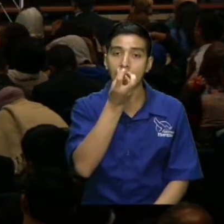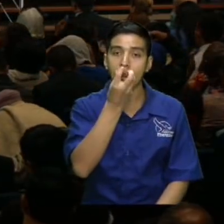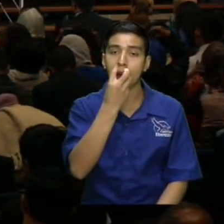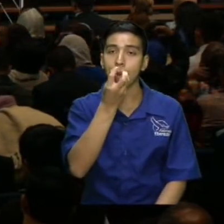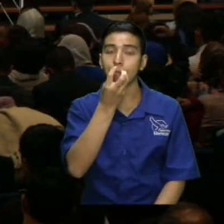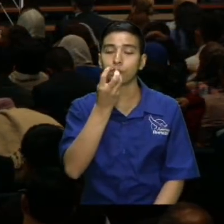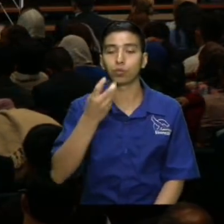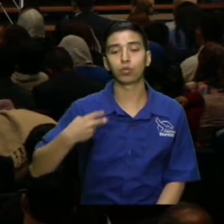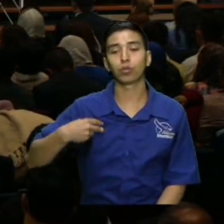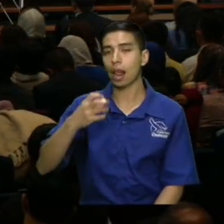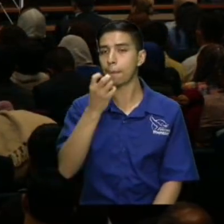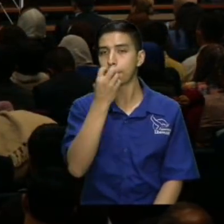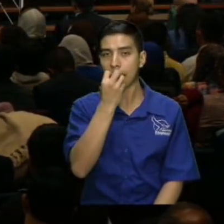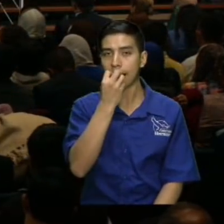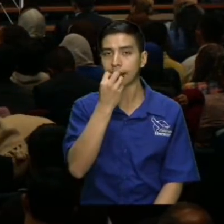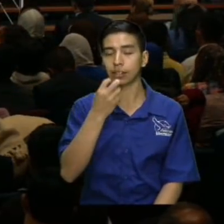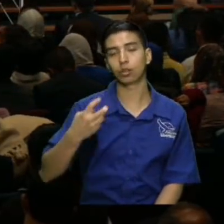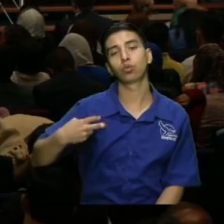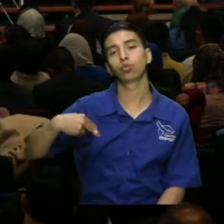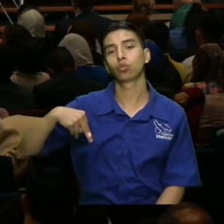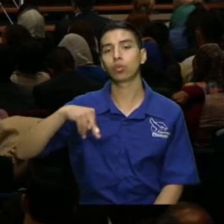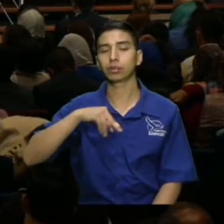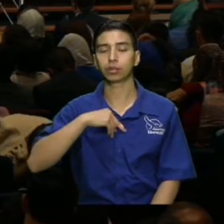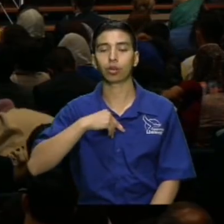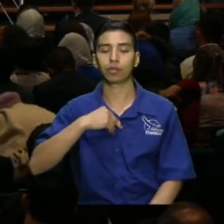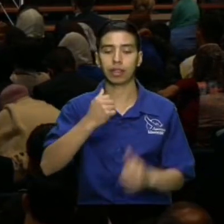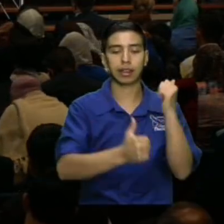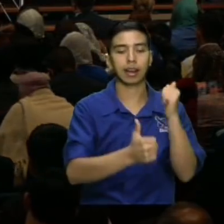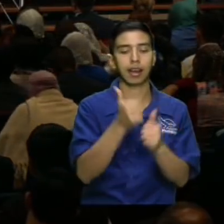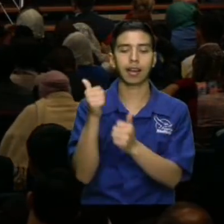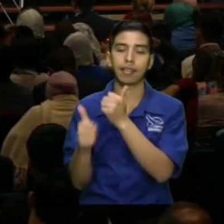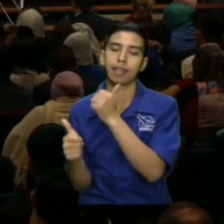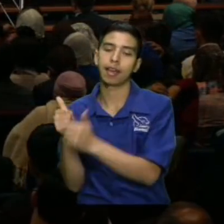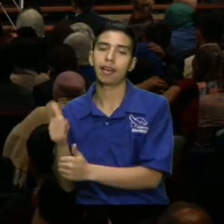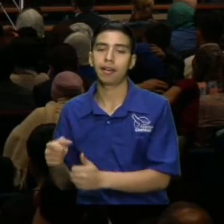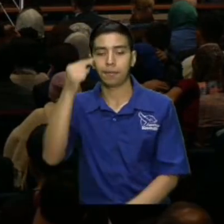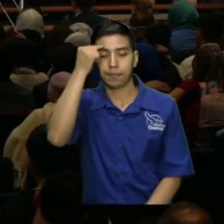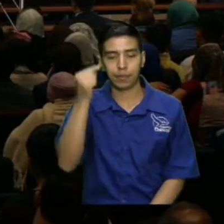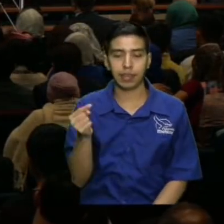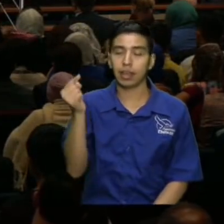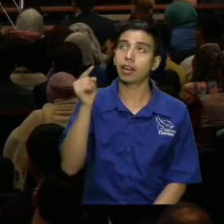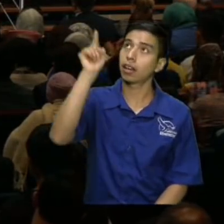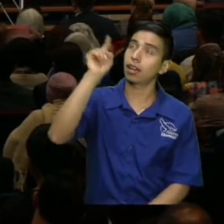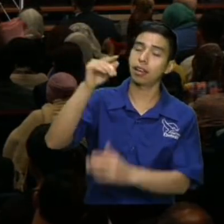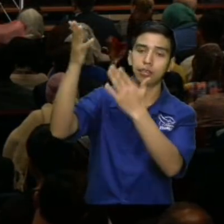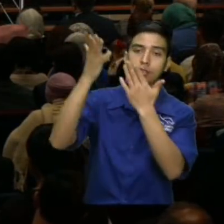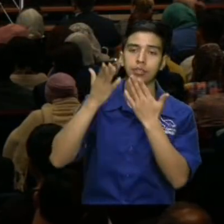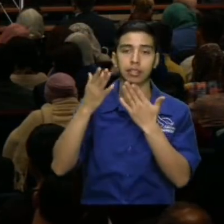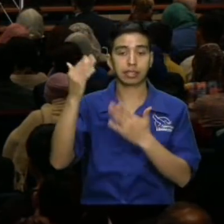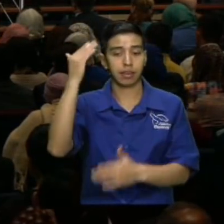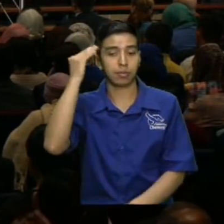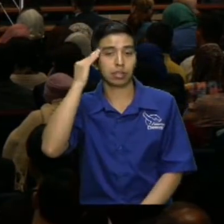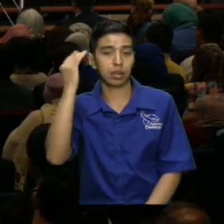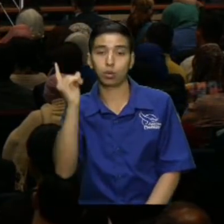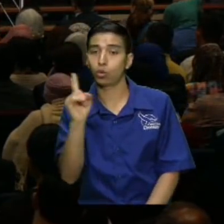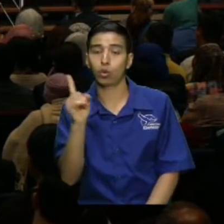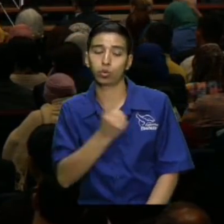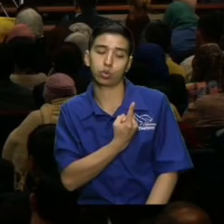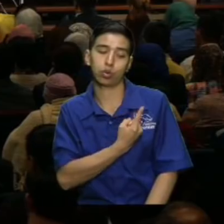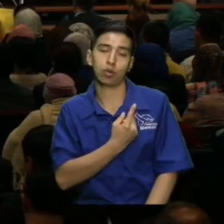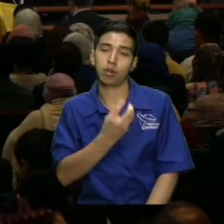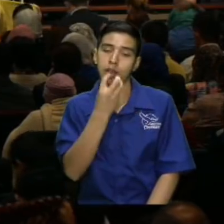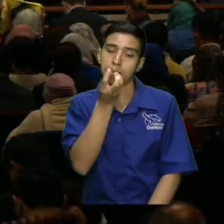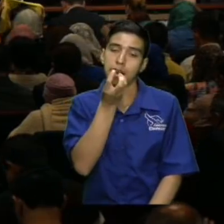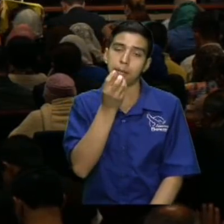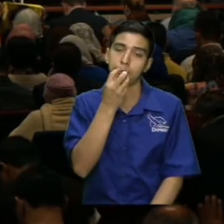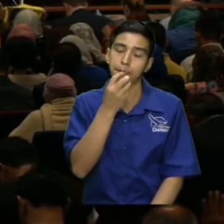de cada día, dánoslo hoy, sabiendo que no solo de pan vive el hombre. Amén. Padre